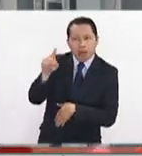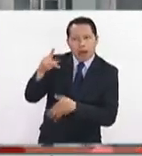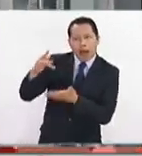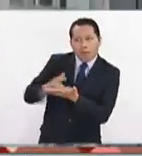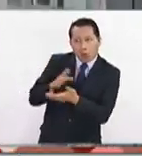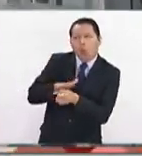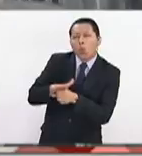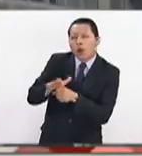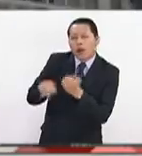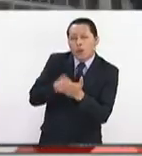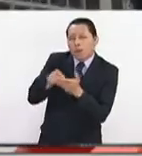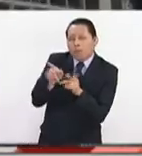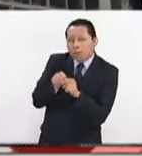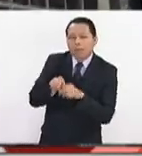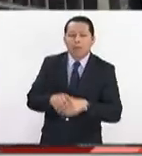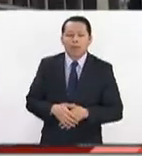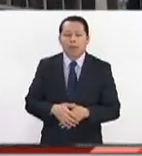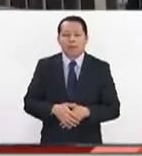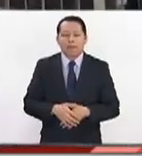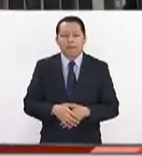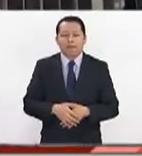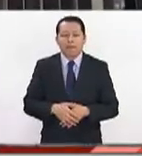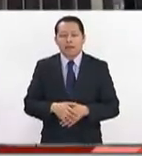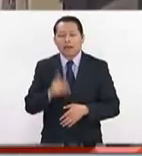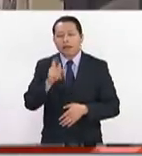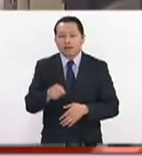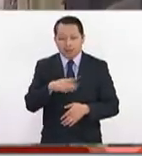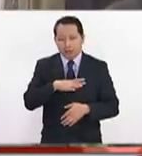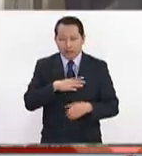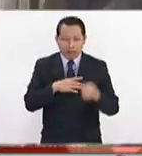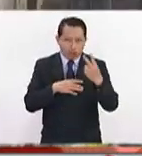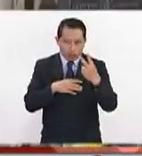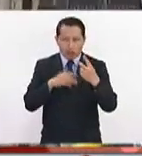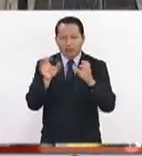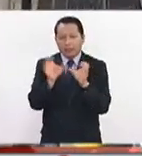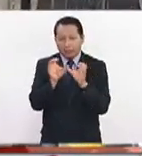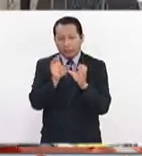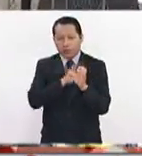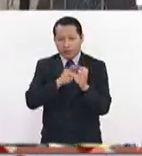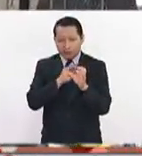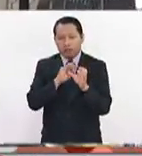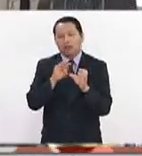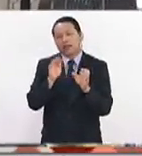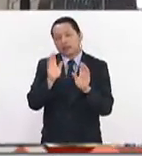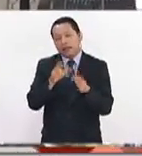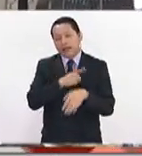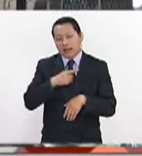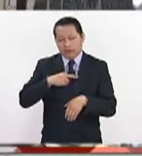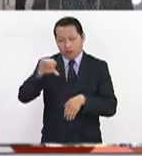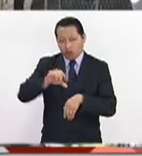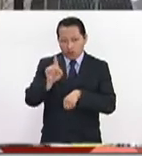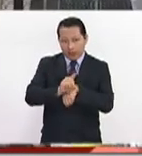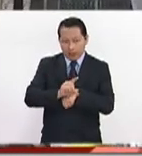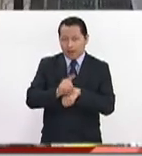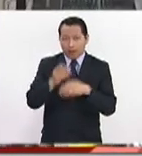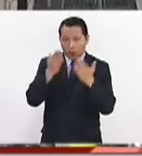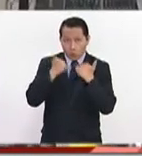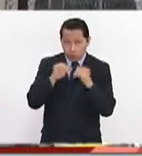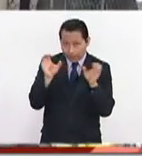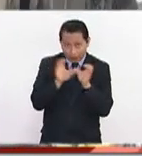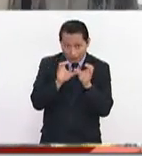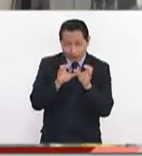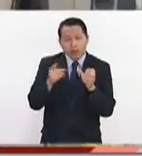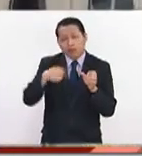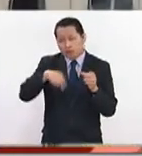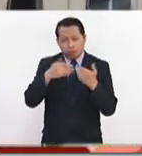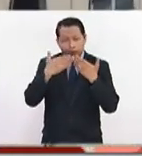apoyos? Muy brevemente. Son dos tipos de certificados y básicamente ya los deberían tener el día de hoy. Si no los tienen, nosotros vamos a